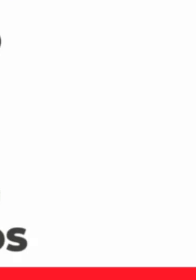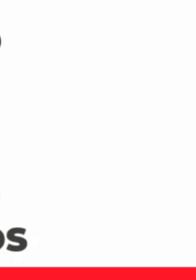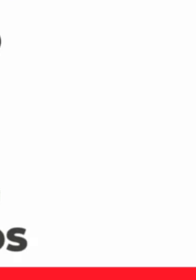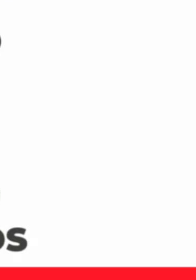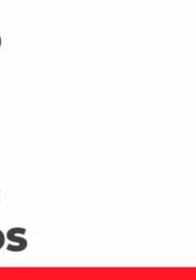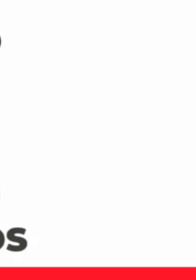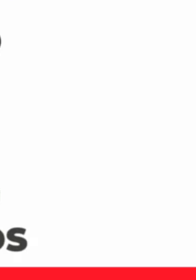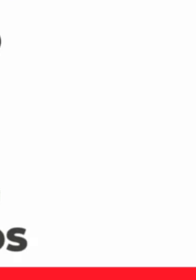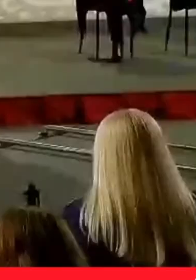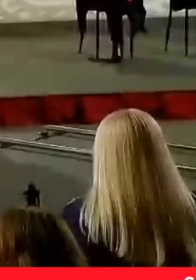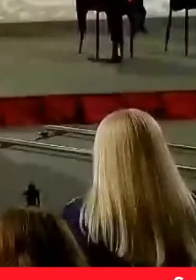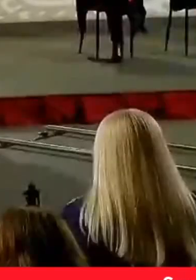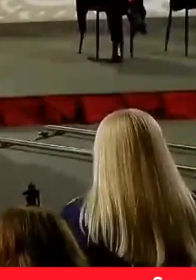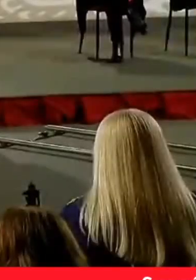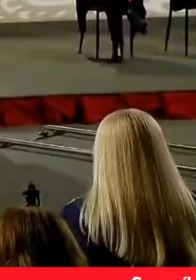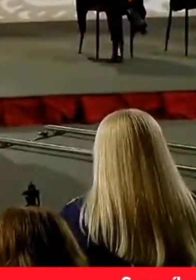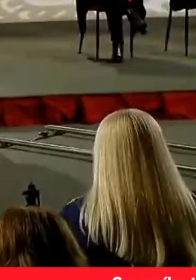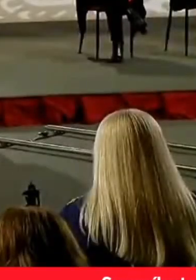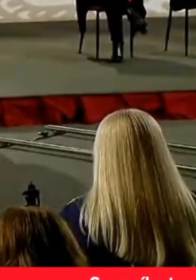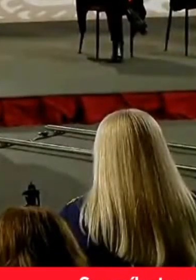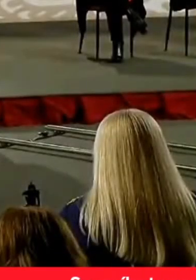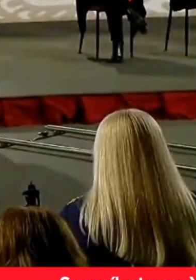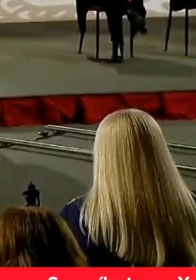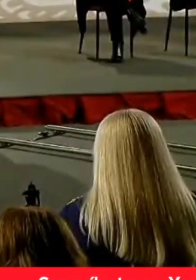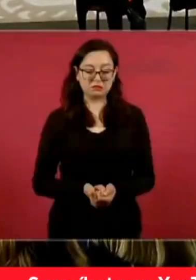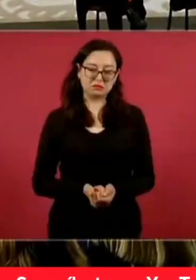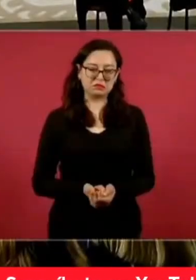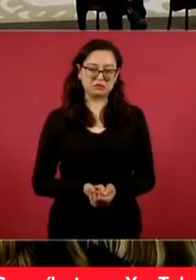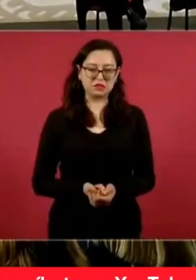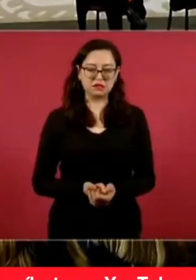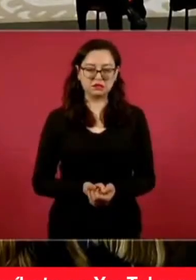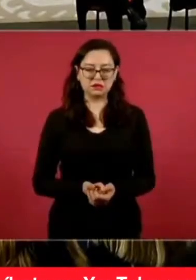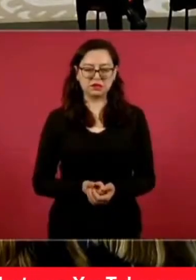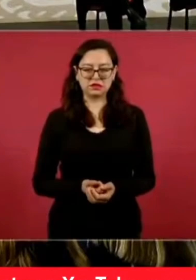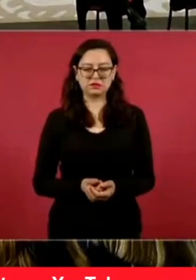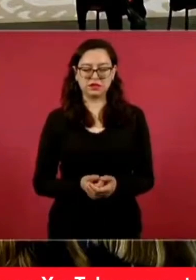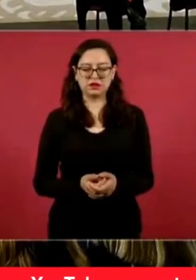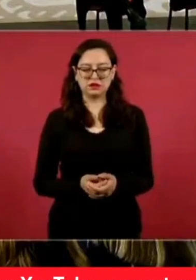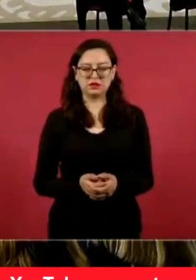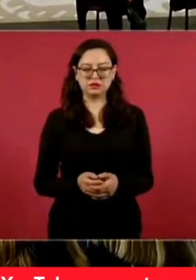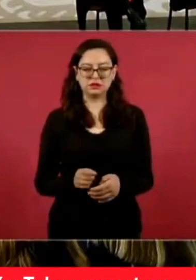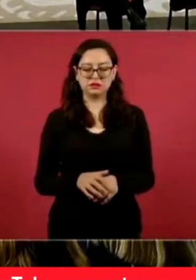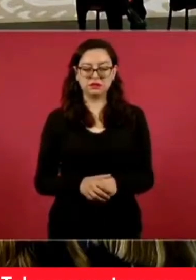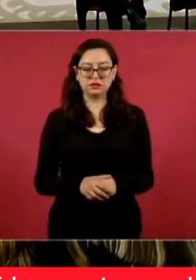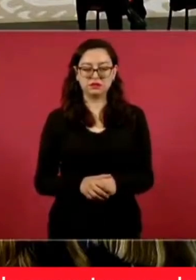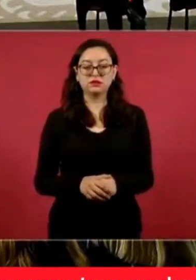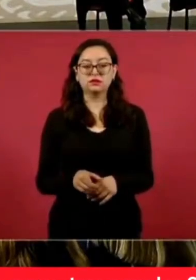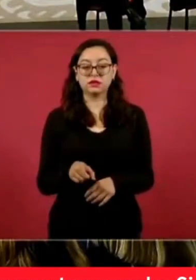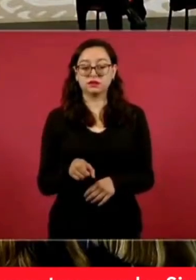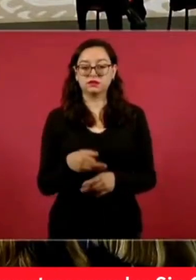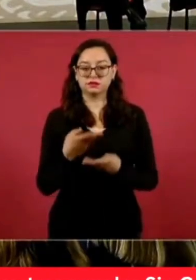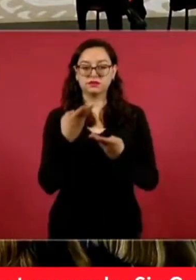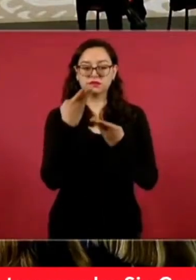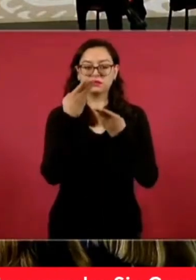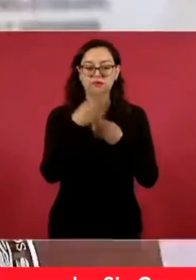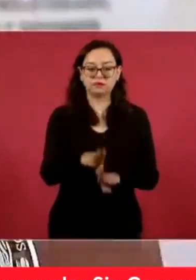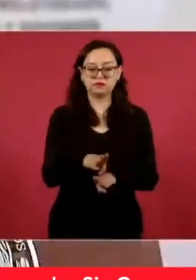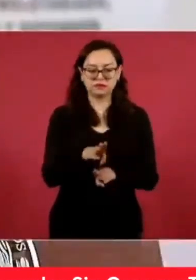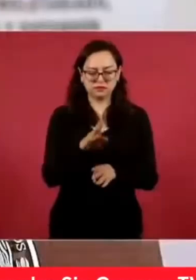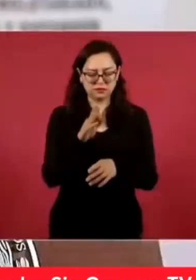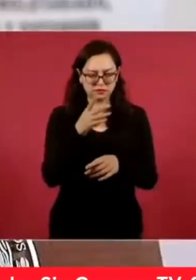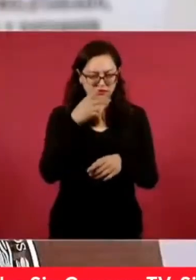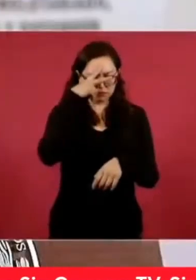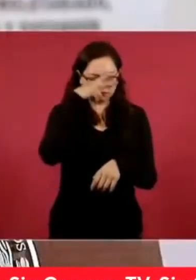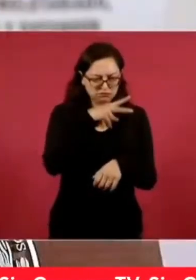entendamos mejor. La alerta se emitió por parte de bancos mexicanos, los cuales detectaron movimientos financieros